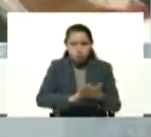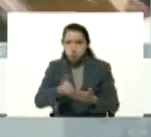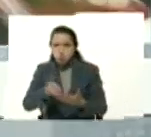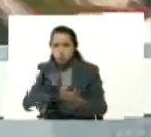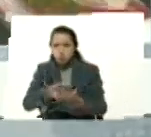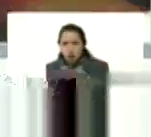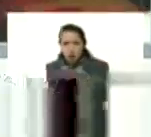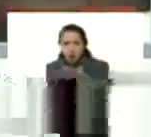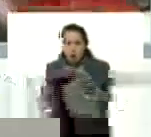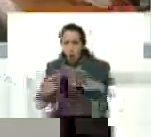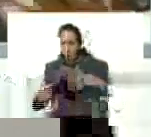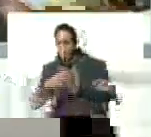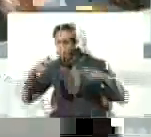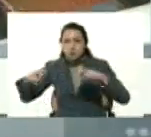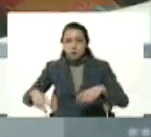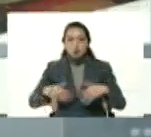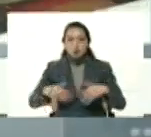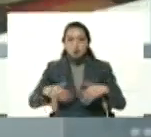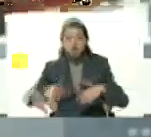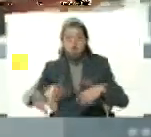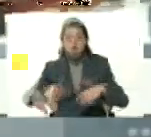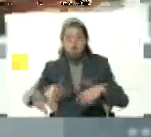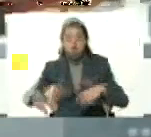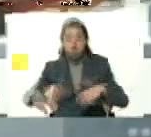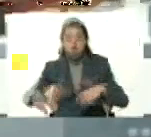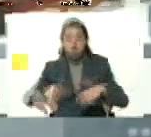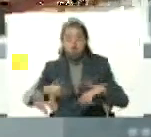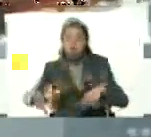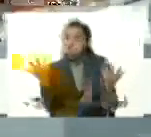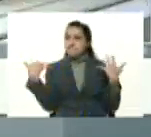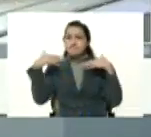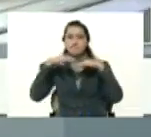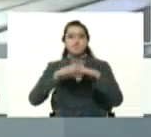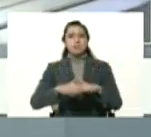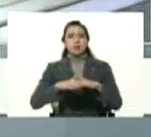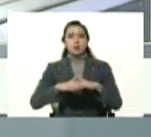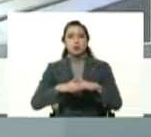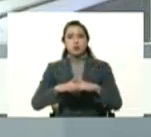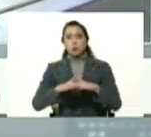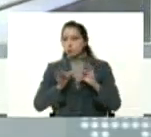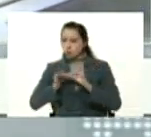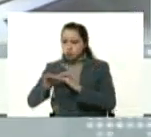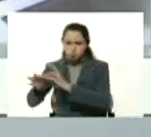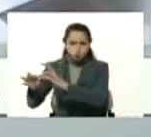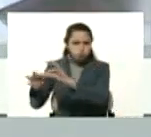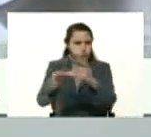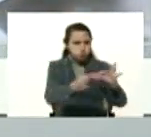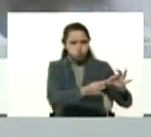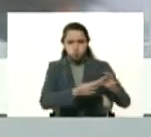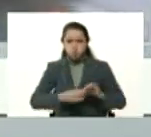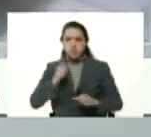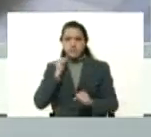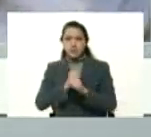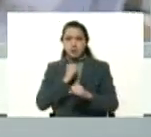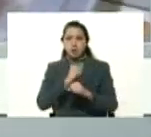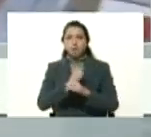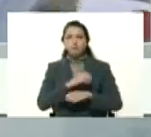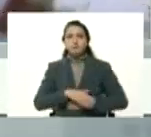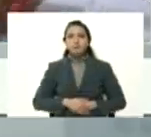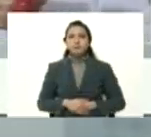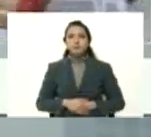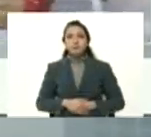propuestas. Es la clase obrera productora, articuladora y